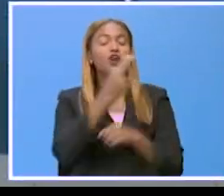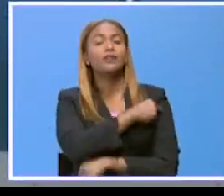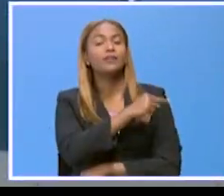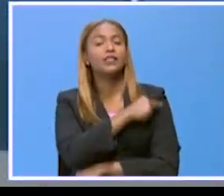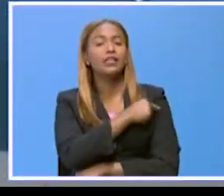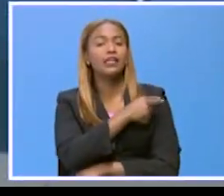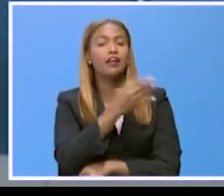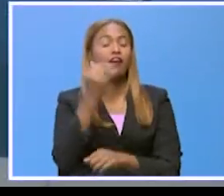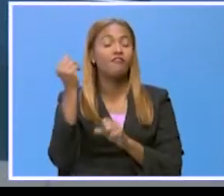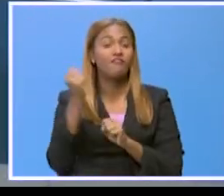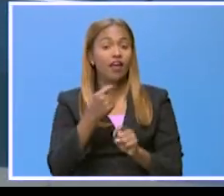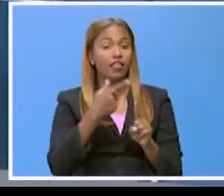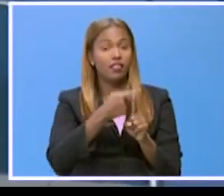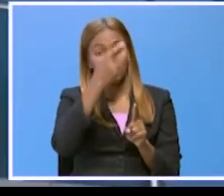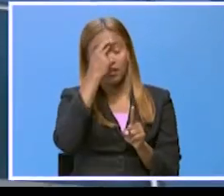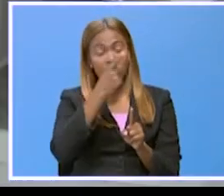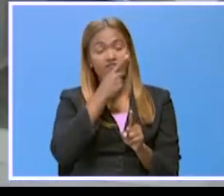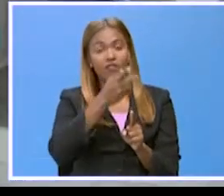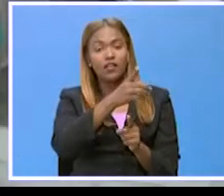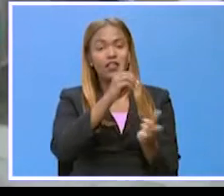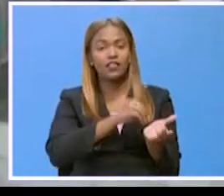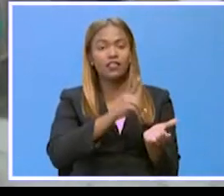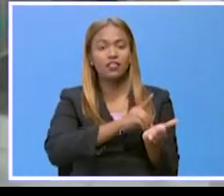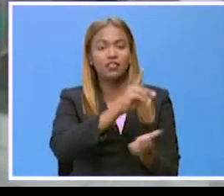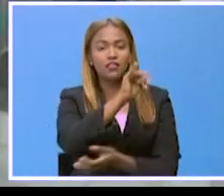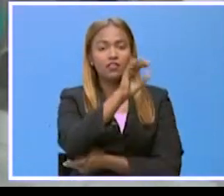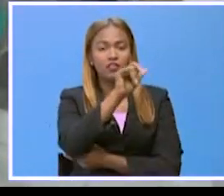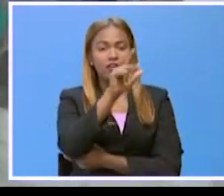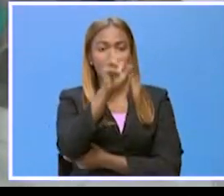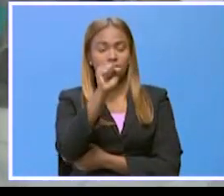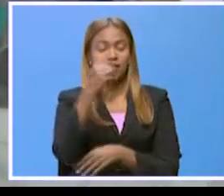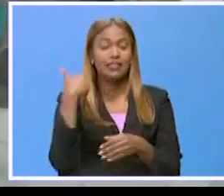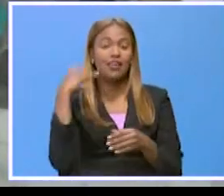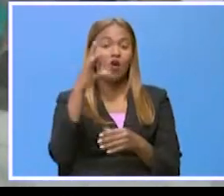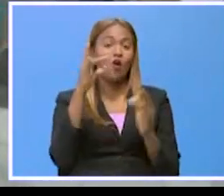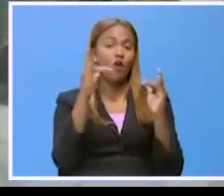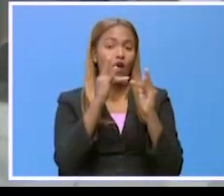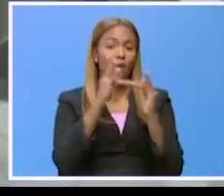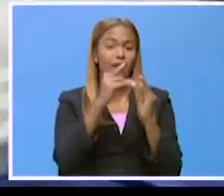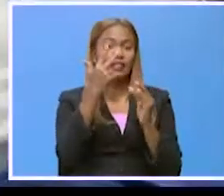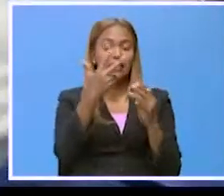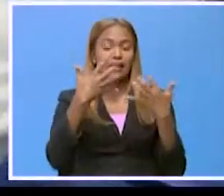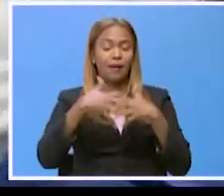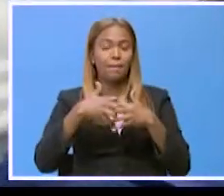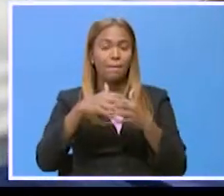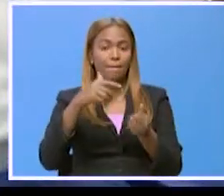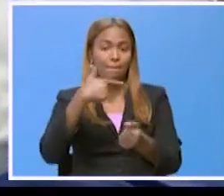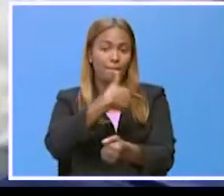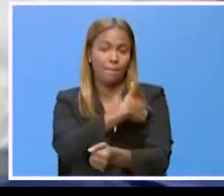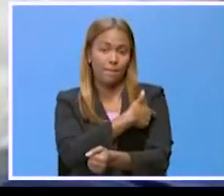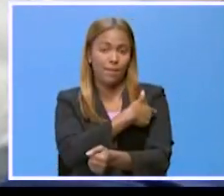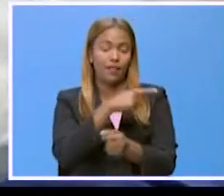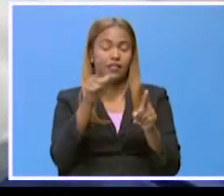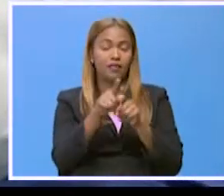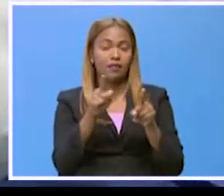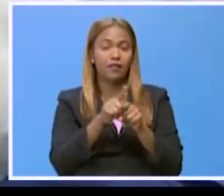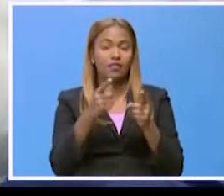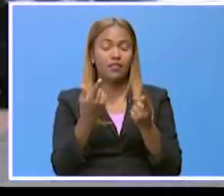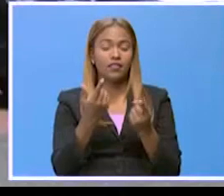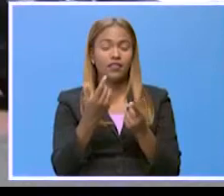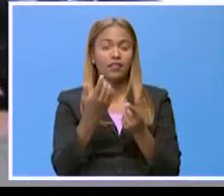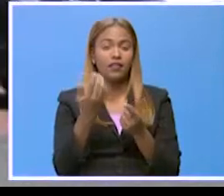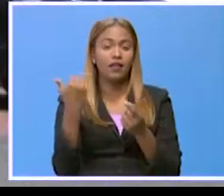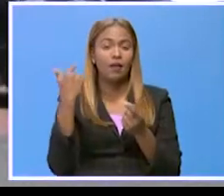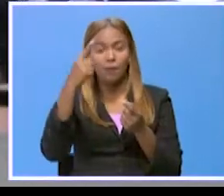traumatológicos del país como lo es el darío contreras con ocho camas tres máquinas de anestesia con un arco ence para